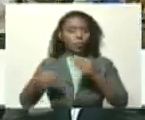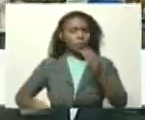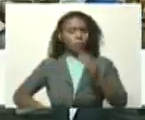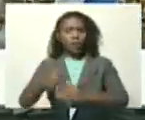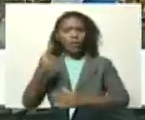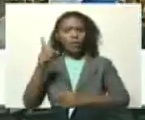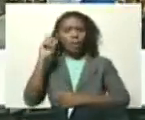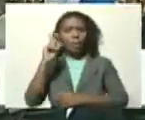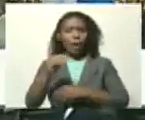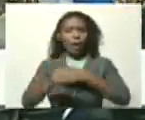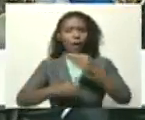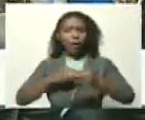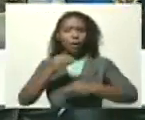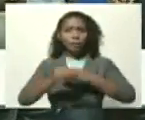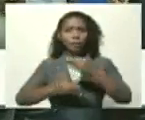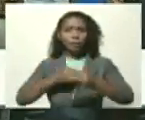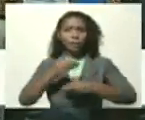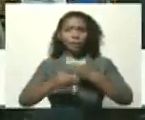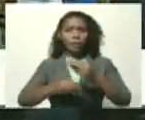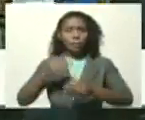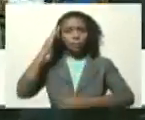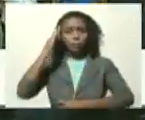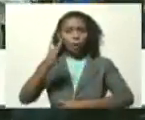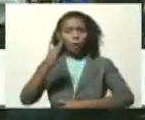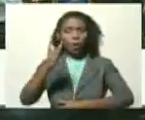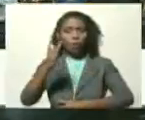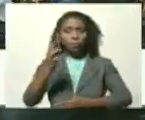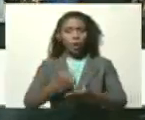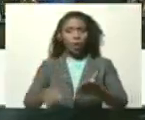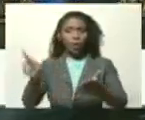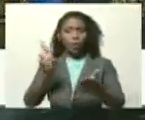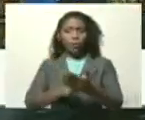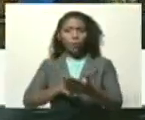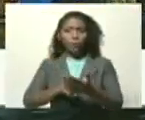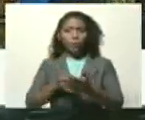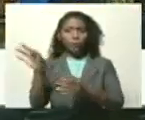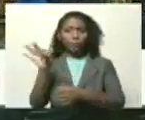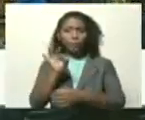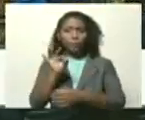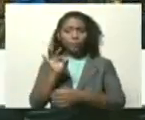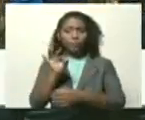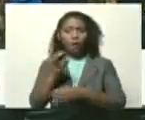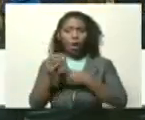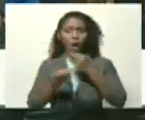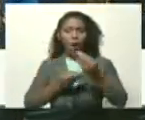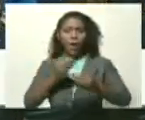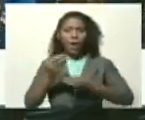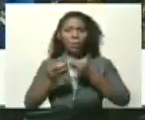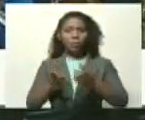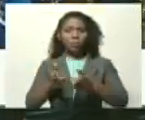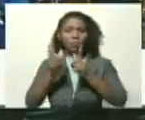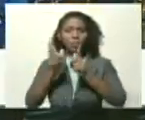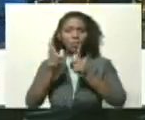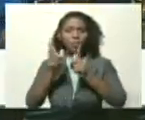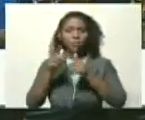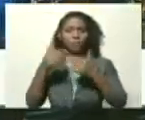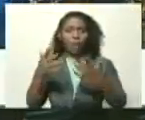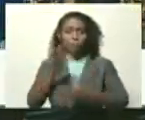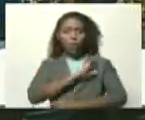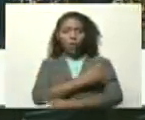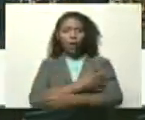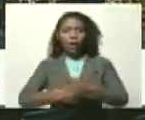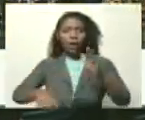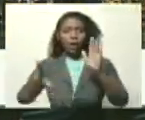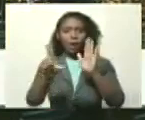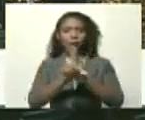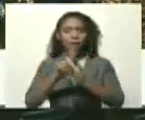también rendidos los honores militares a quienes han sido rectificados y elegidos como autoridades del Poder